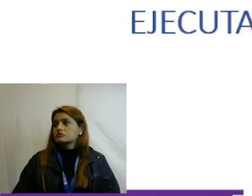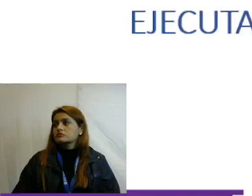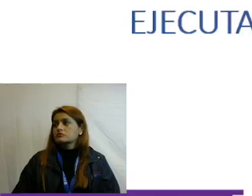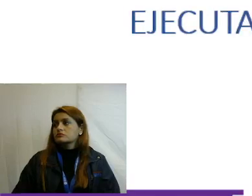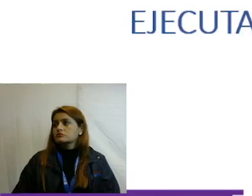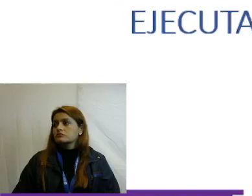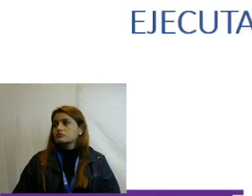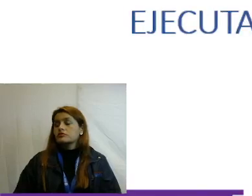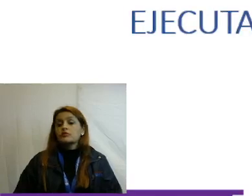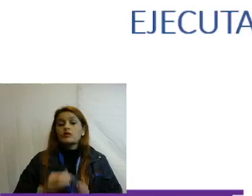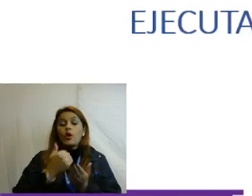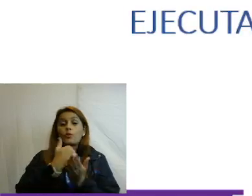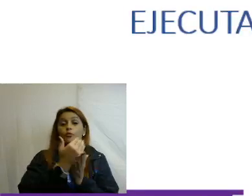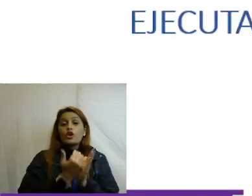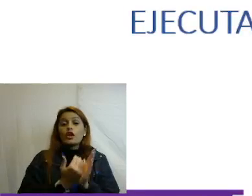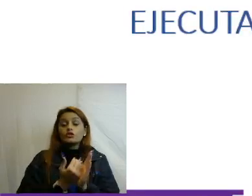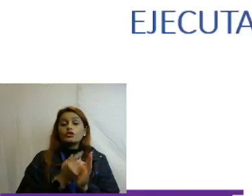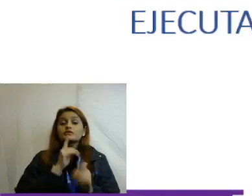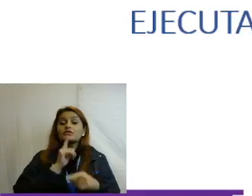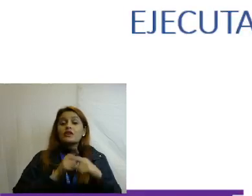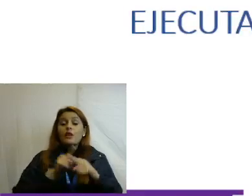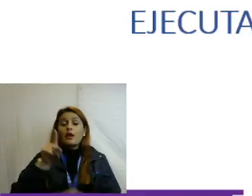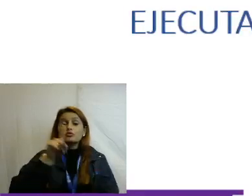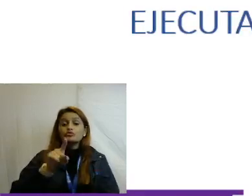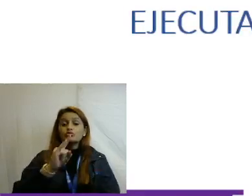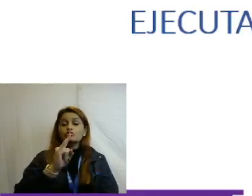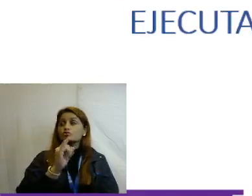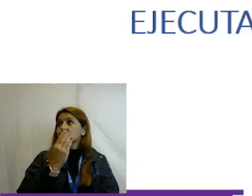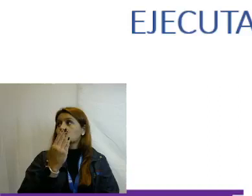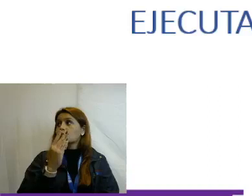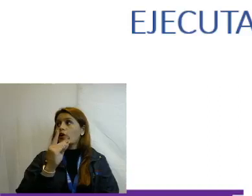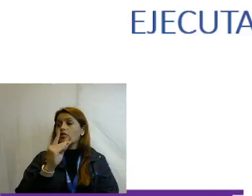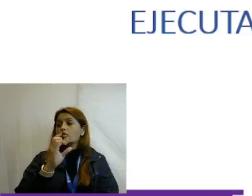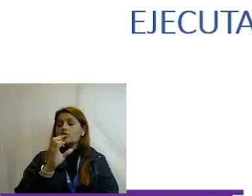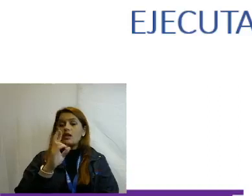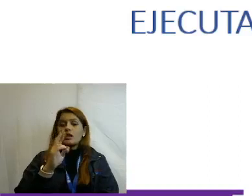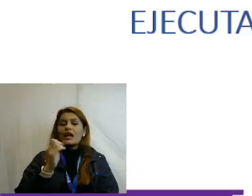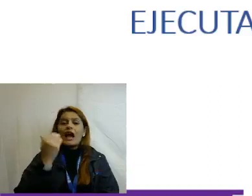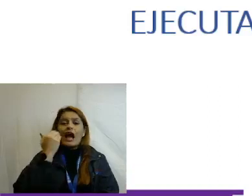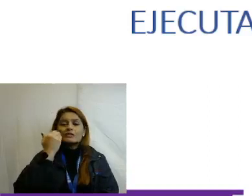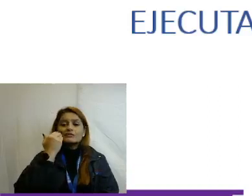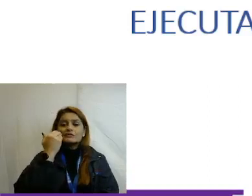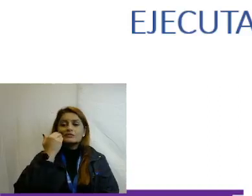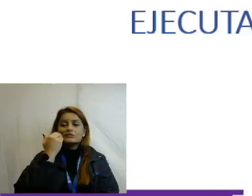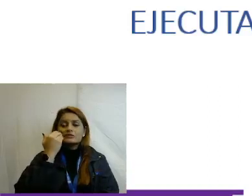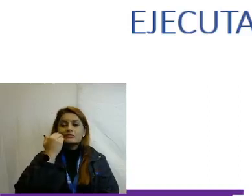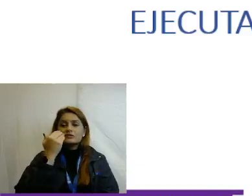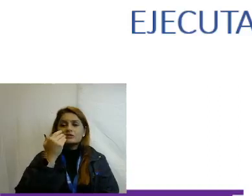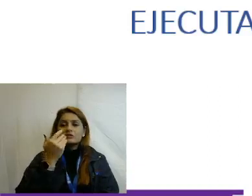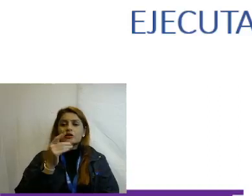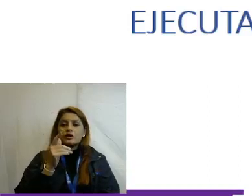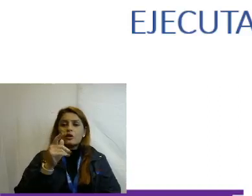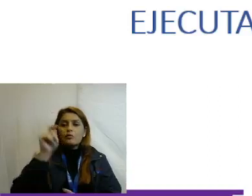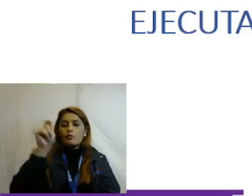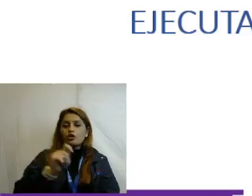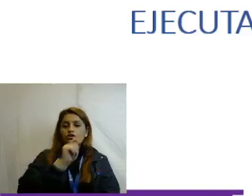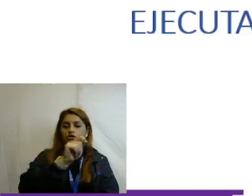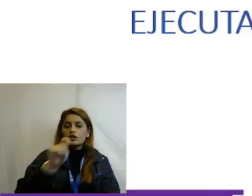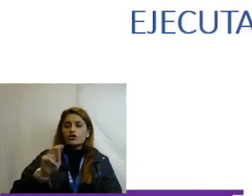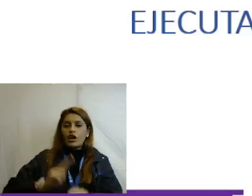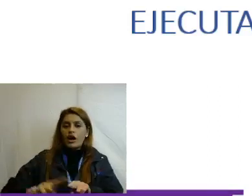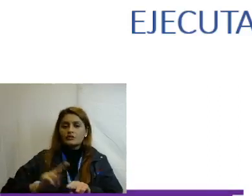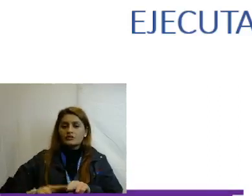El proyecto Subdere en este momento cuenta con un avance del 70% ejecutado, con 1.191 mascotas